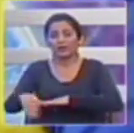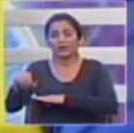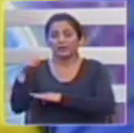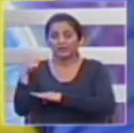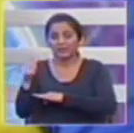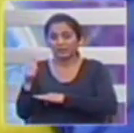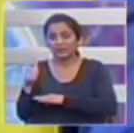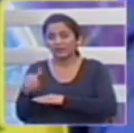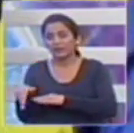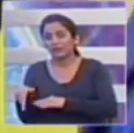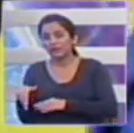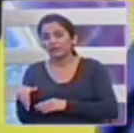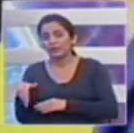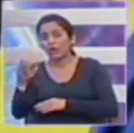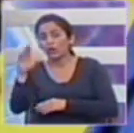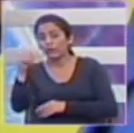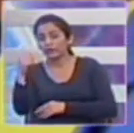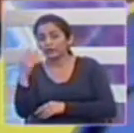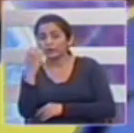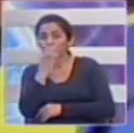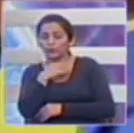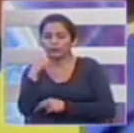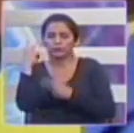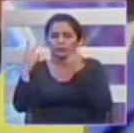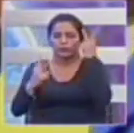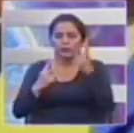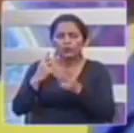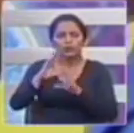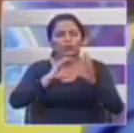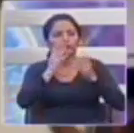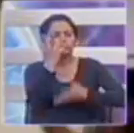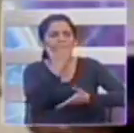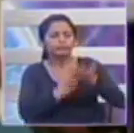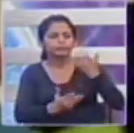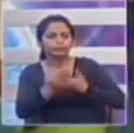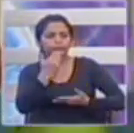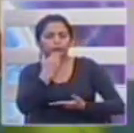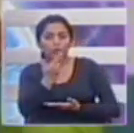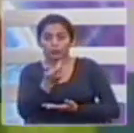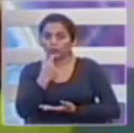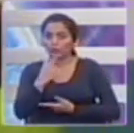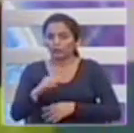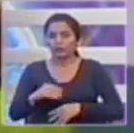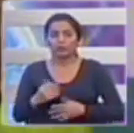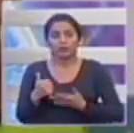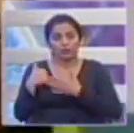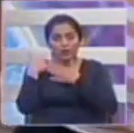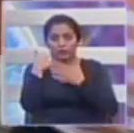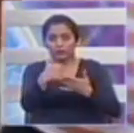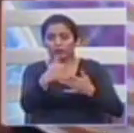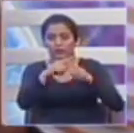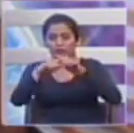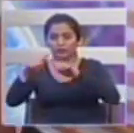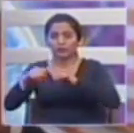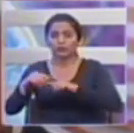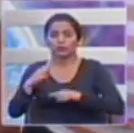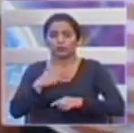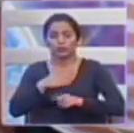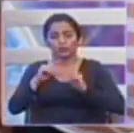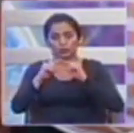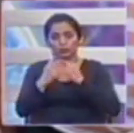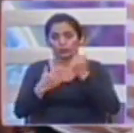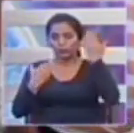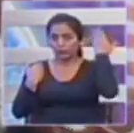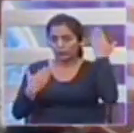uno de los habitantes para conocer sus necesidades y plantear soluciones como candidato de Alianza País. Y sabes que tenemos un